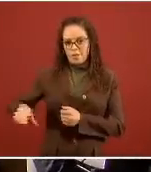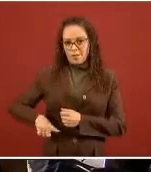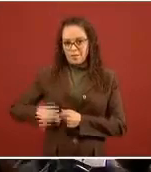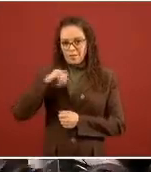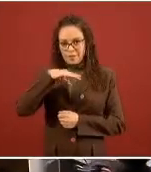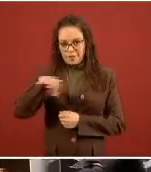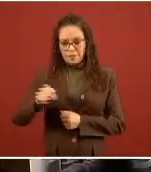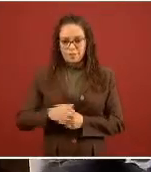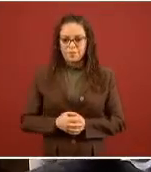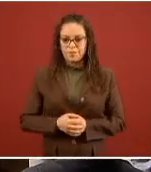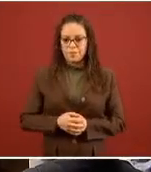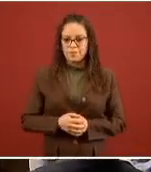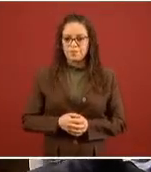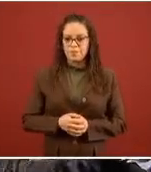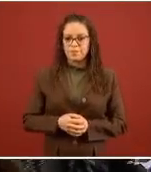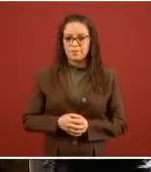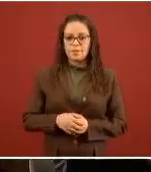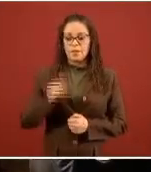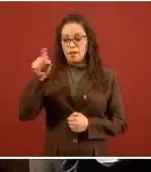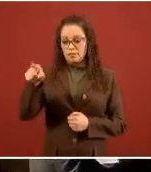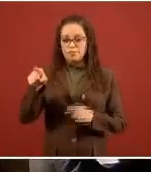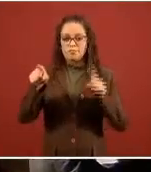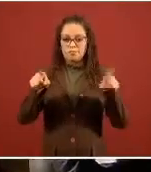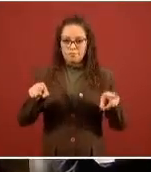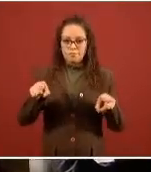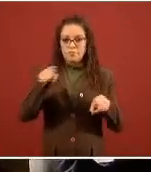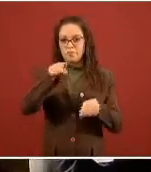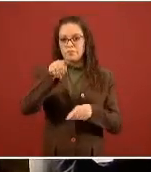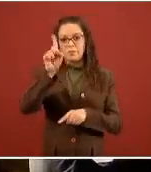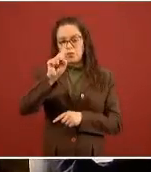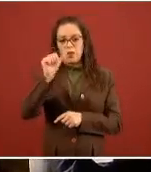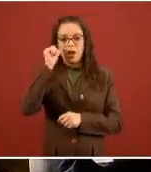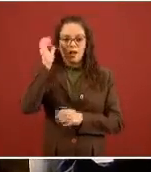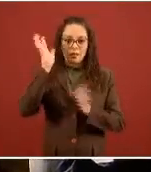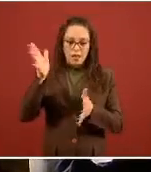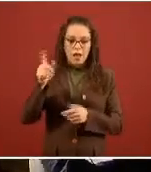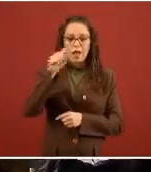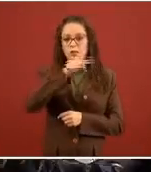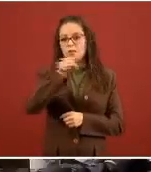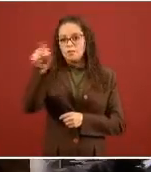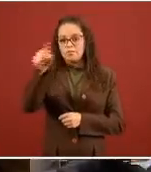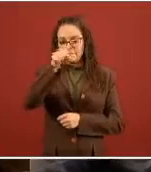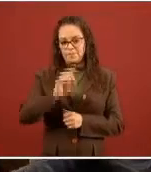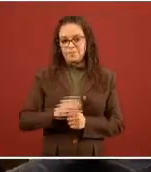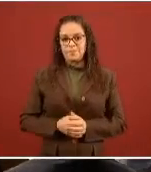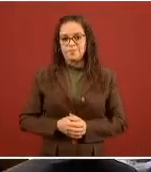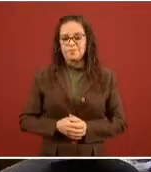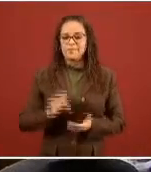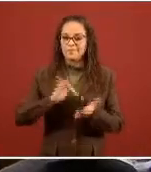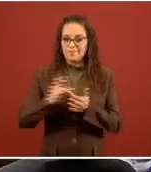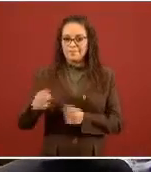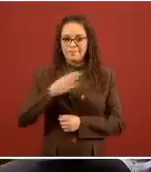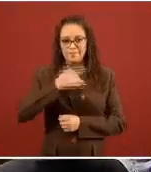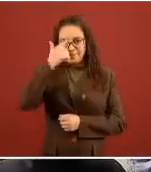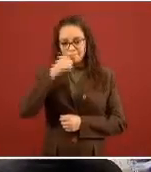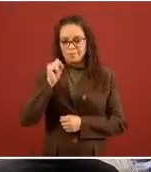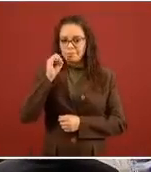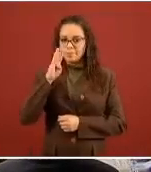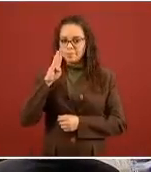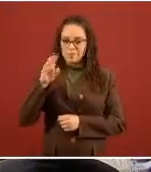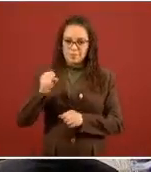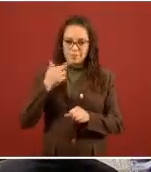periódico La Jornada. Blanca, ahora no, porque ya le tocó ayer, y usted que no le ha tocado. Gracias, buenas noches,